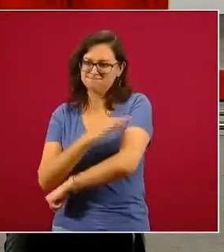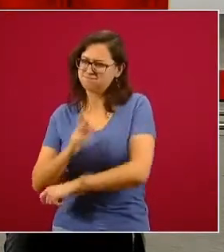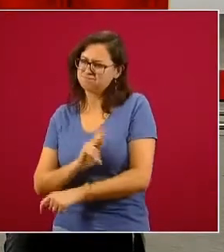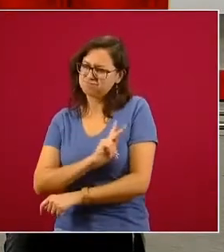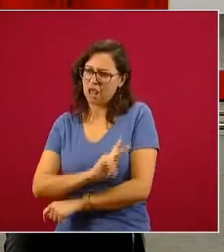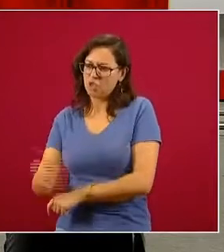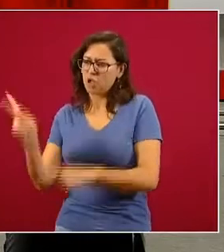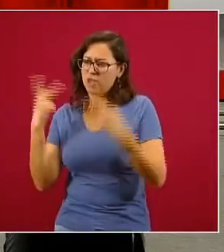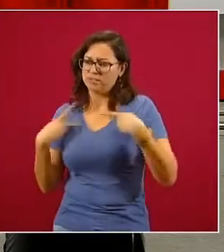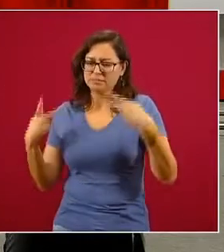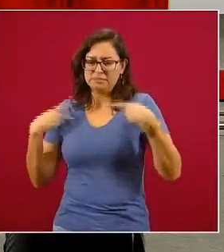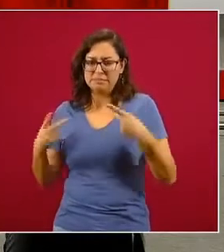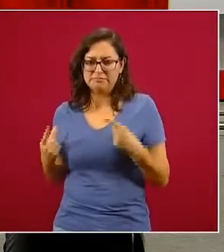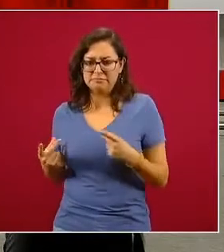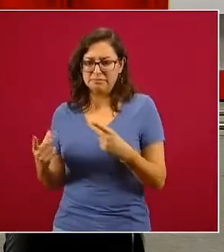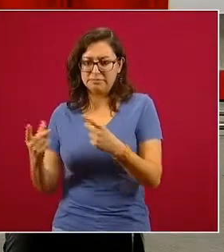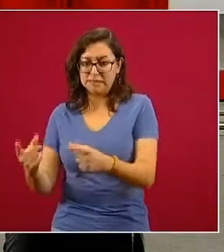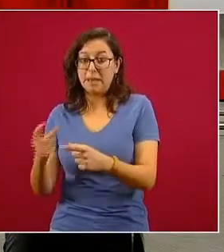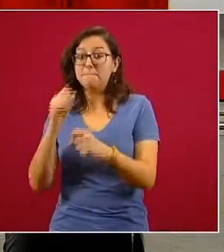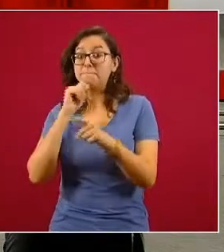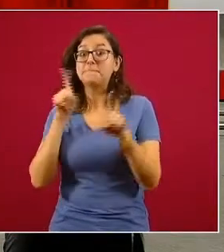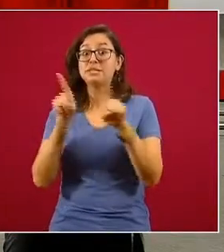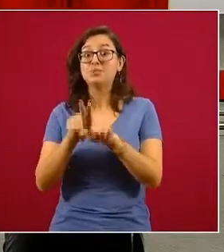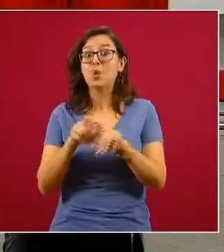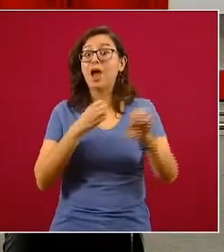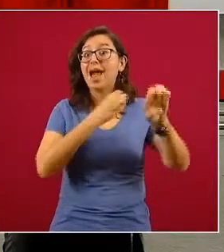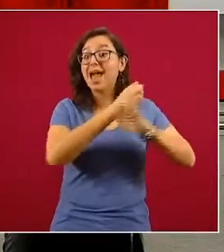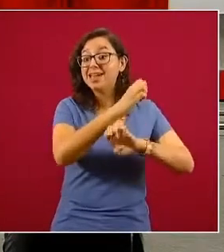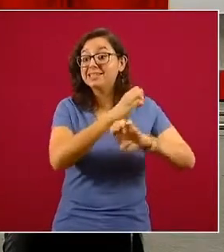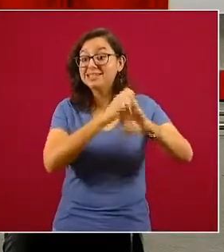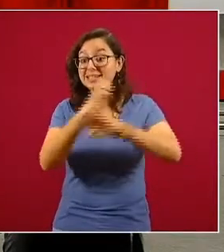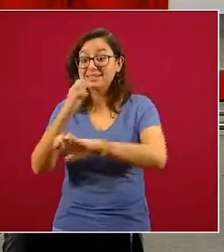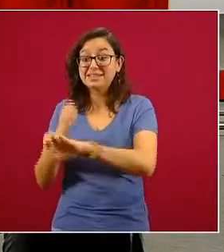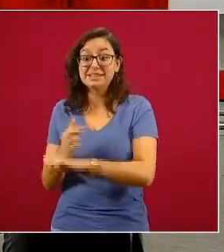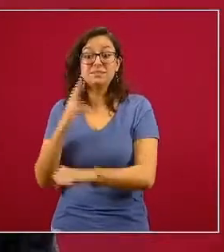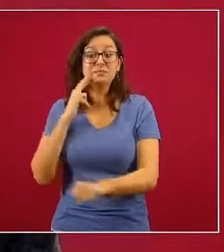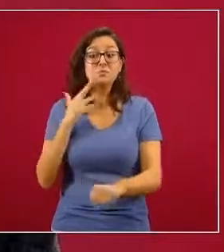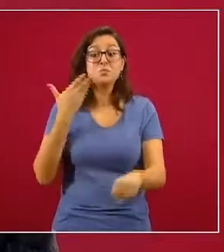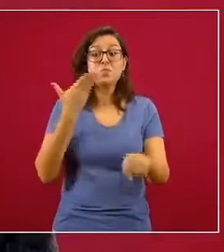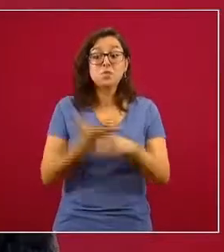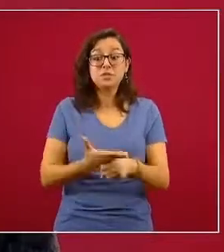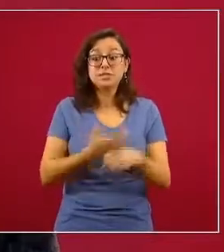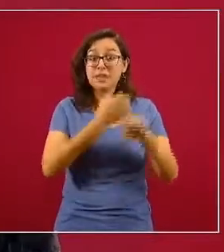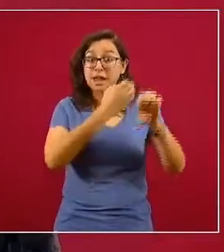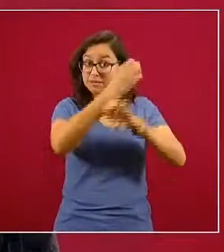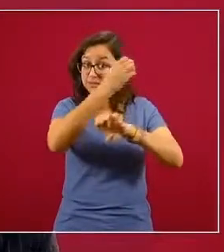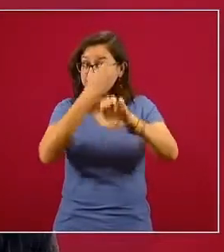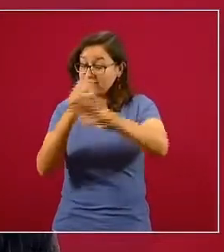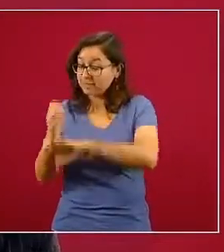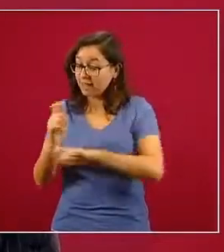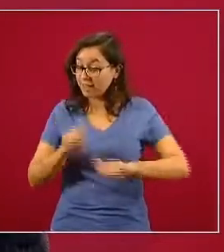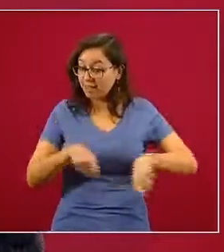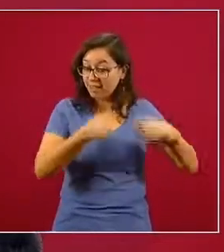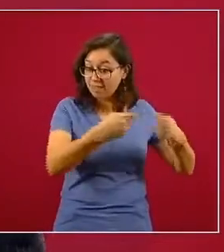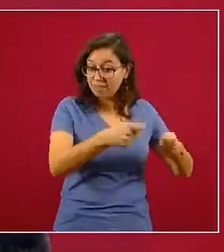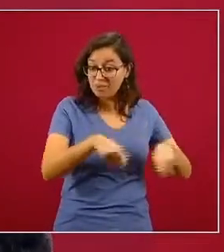de los sistemas estatales. Desde ahorita lo dejo claro, es una responsabilidad de los estados,